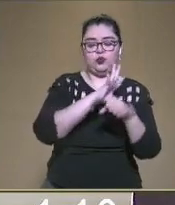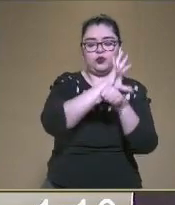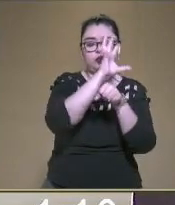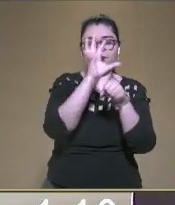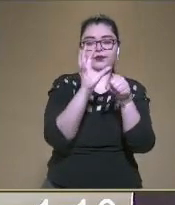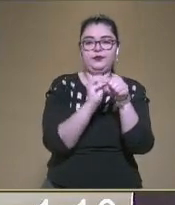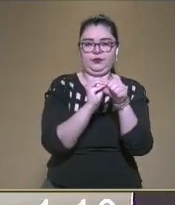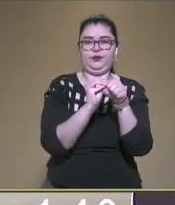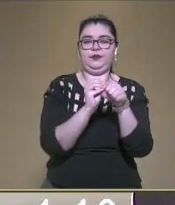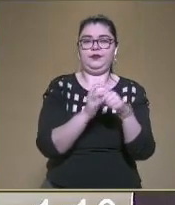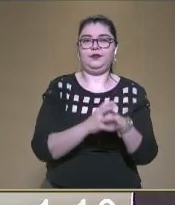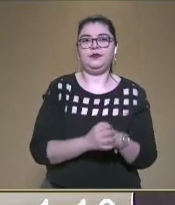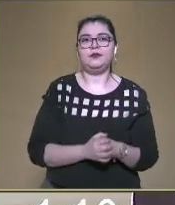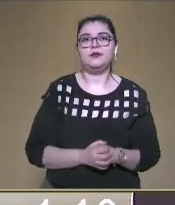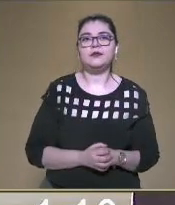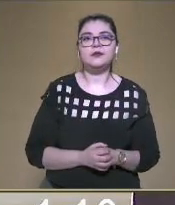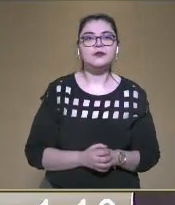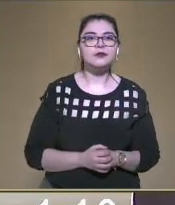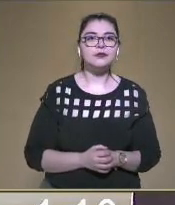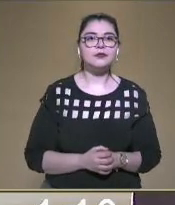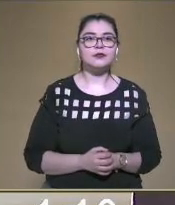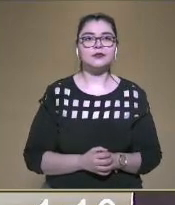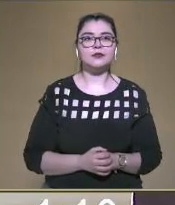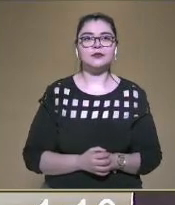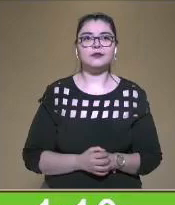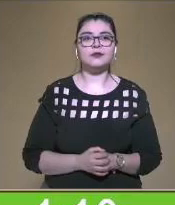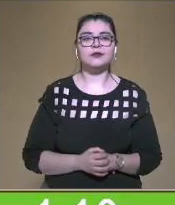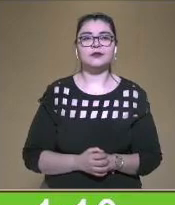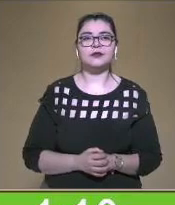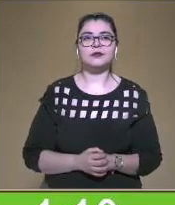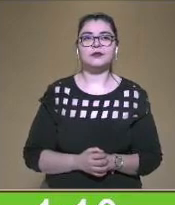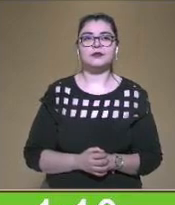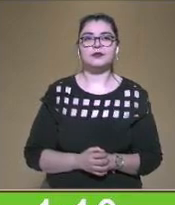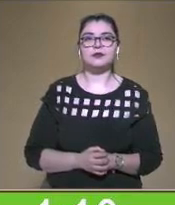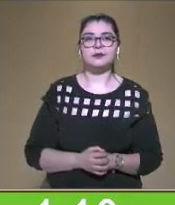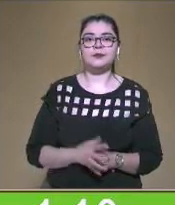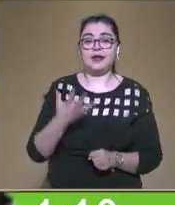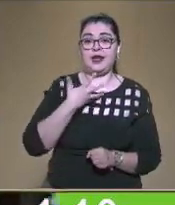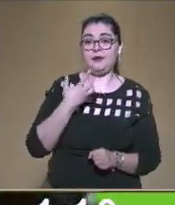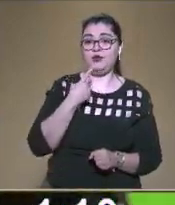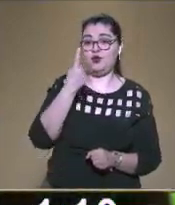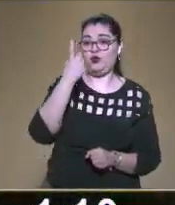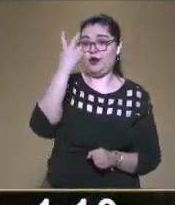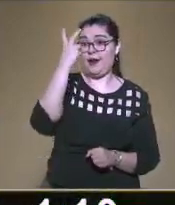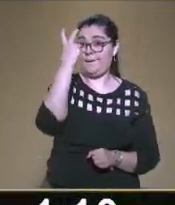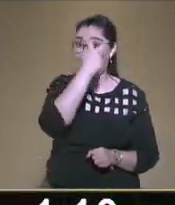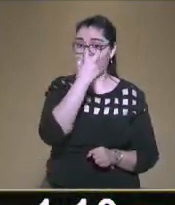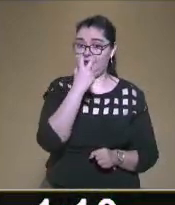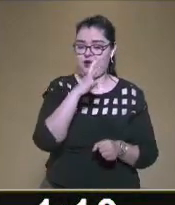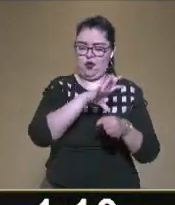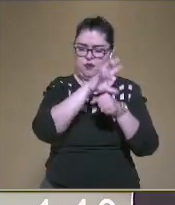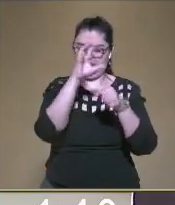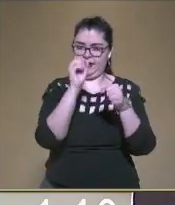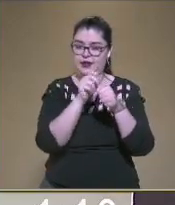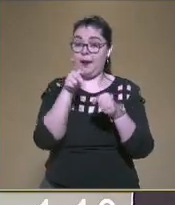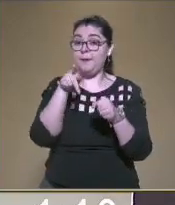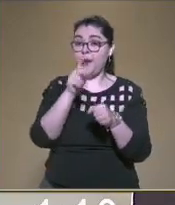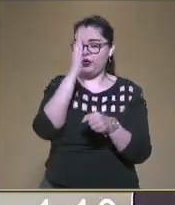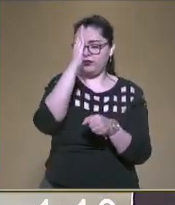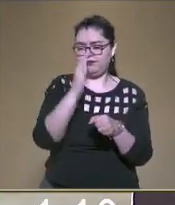pero... repartida o partida, perdón, partida en cuatro partes, en cuartos. Muy bien. Un